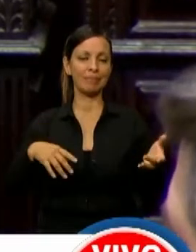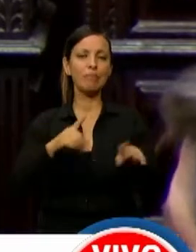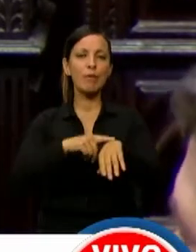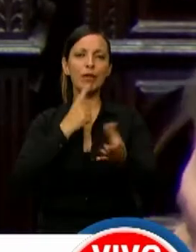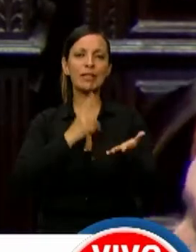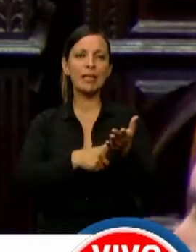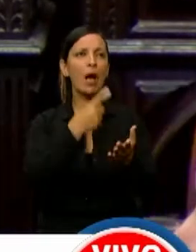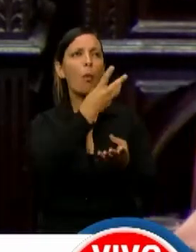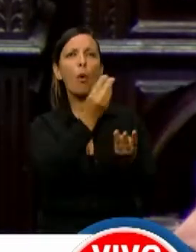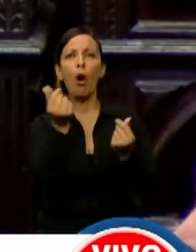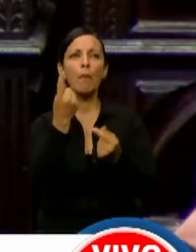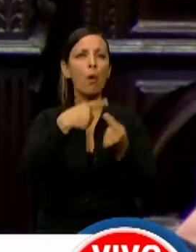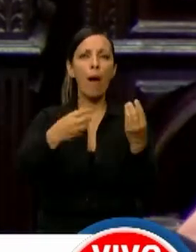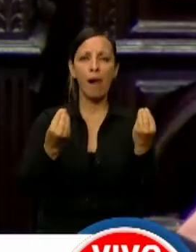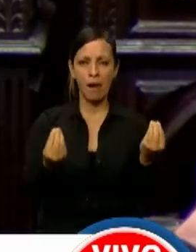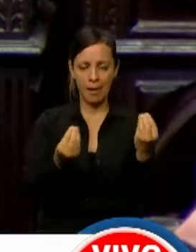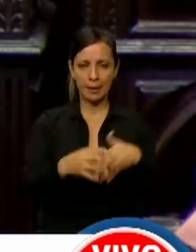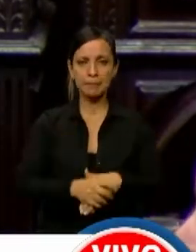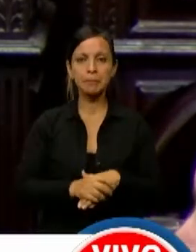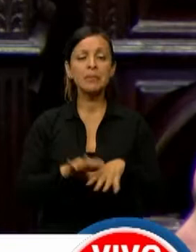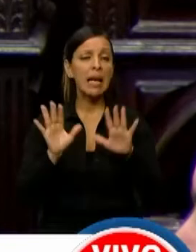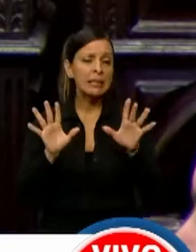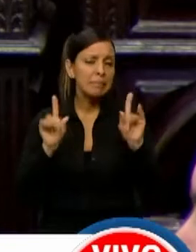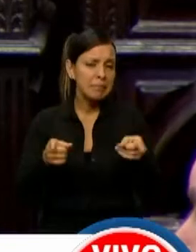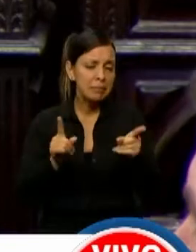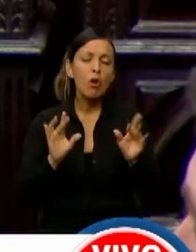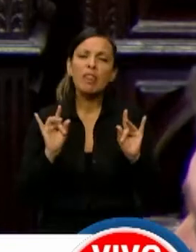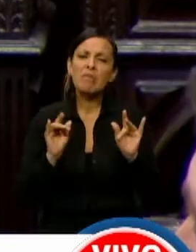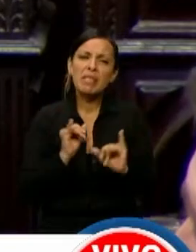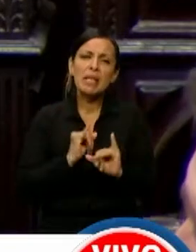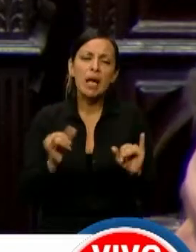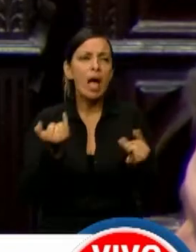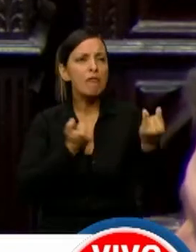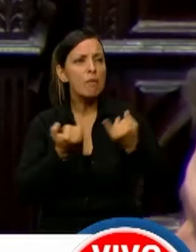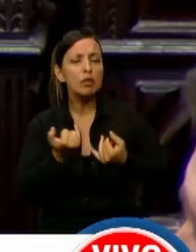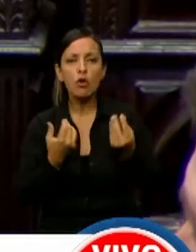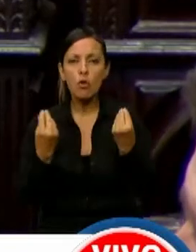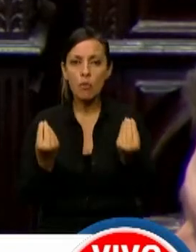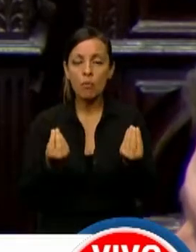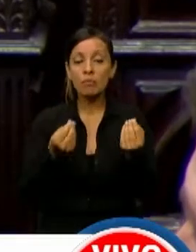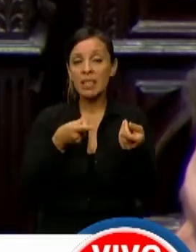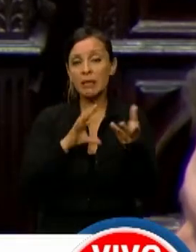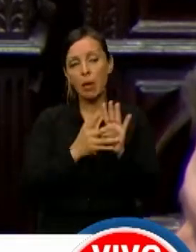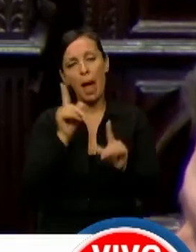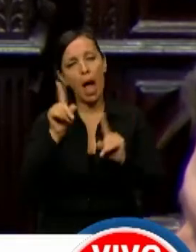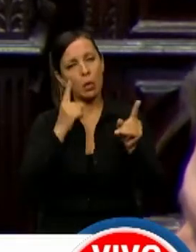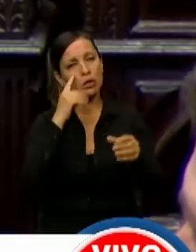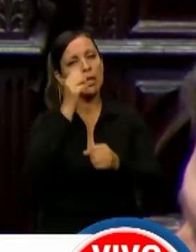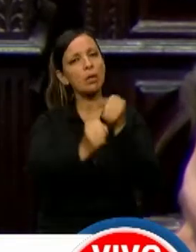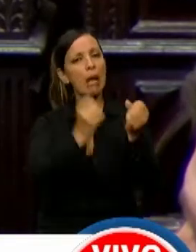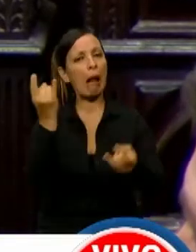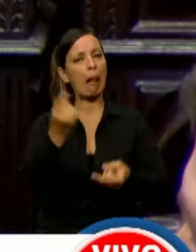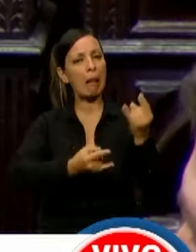qué es lo que llevamos a las mesas. Así de difícil es informarse y así de inescrupulosas son algunas industrias